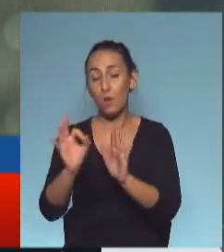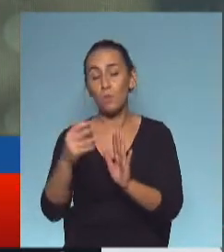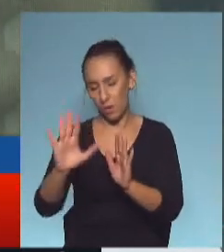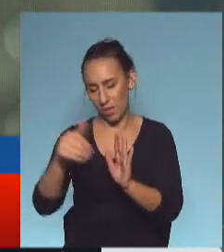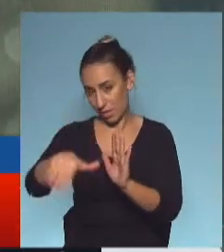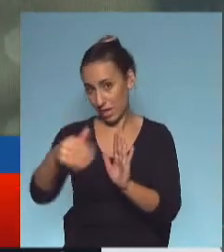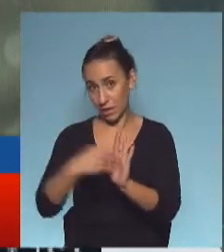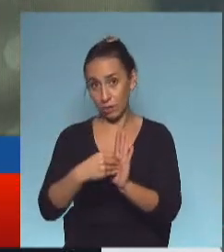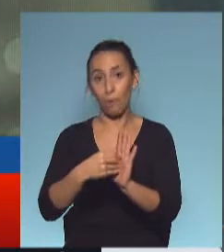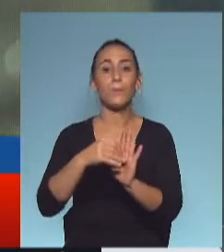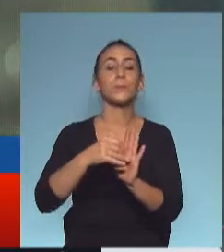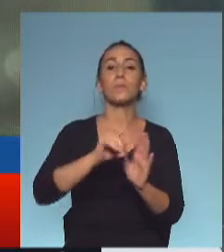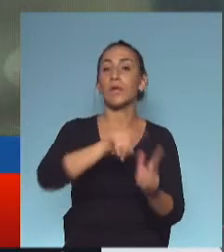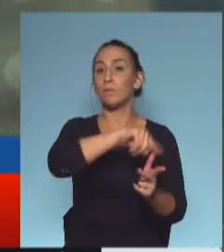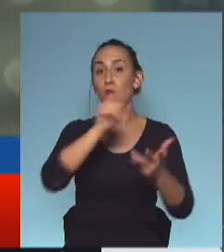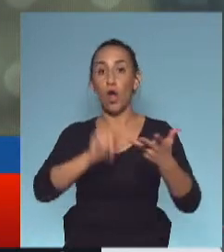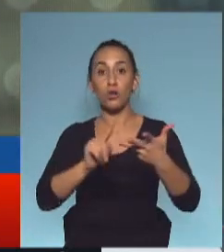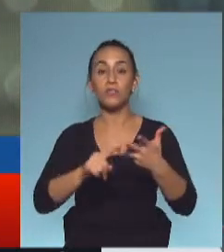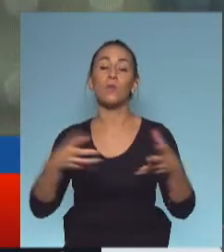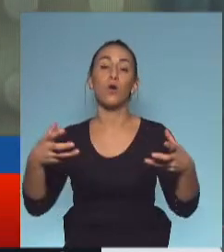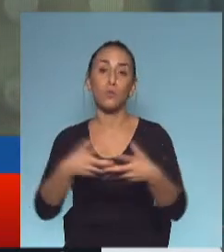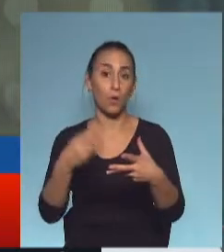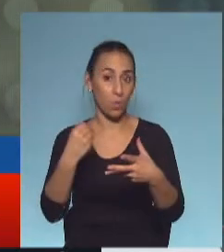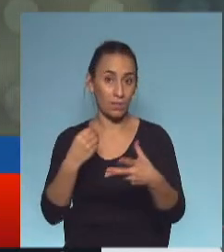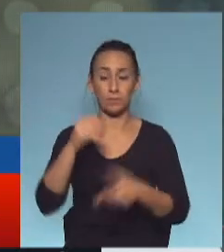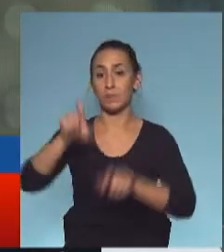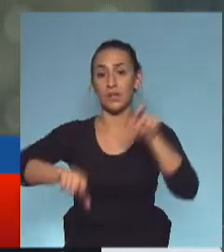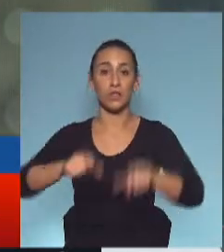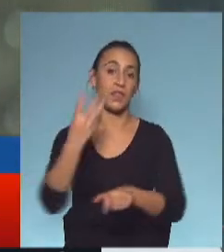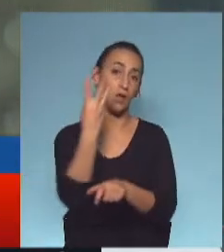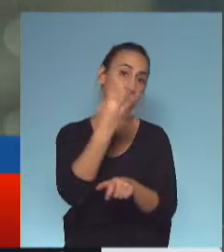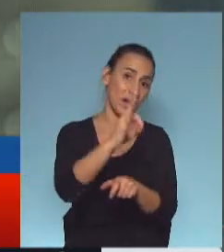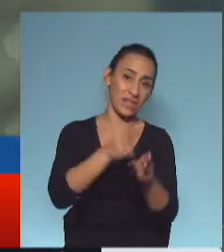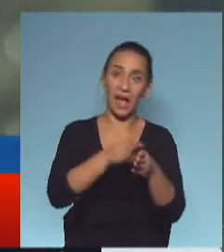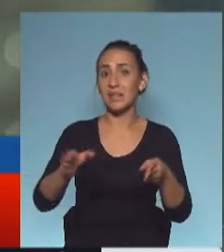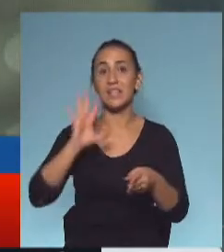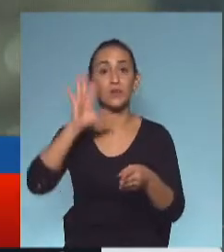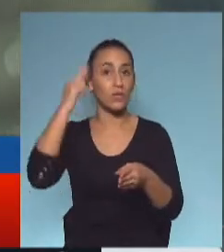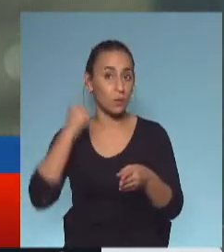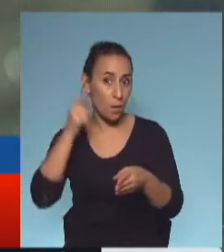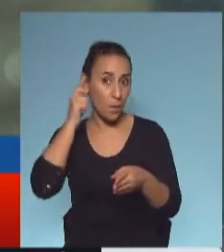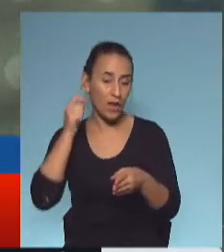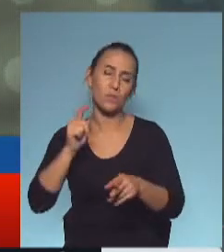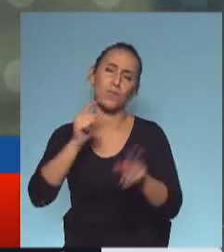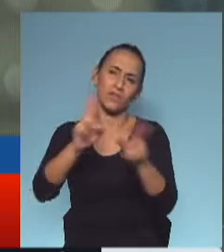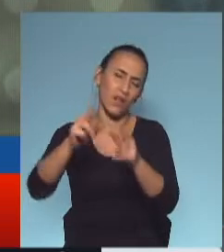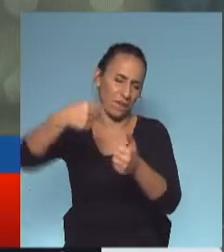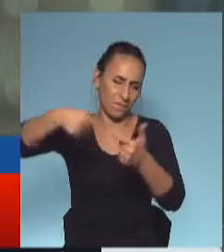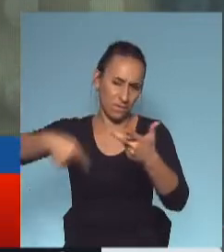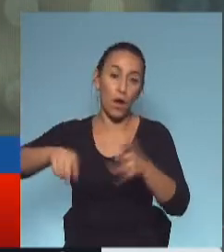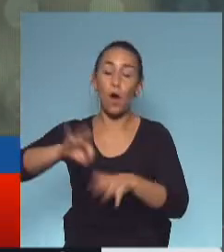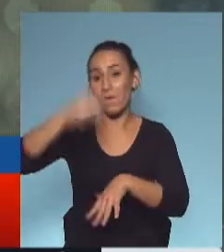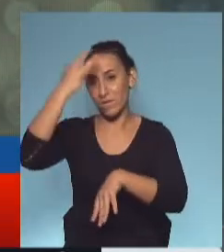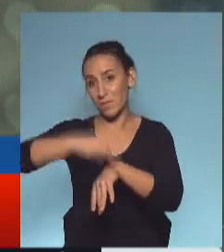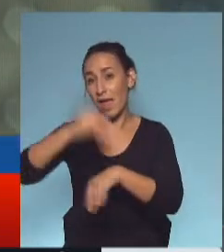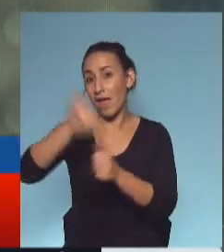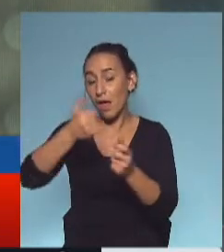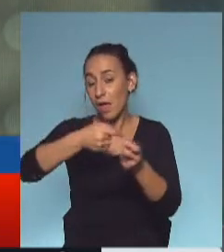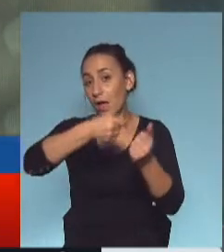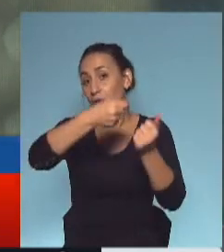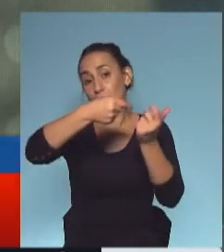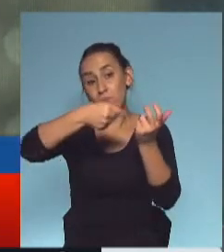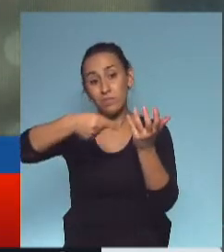un escalonamiento que sigue, mayores de entre 40 y 59 con enfermedades prevalentes, docentes así, hasta que en algún momento pareciera, y